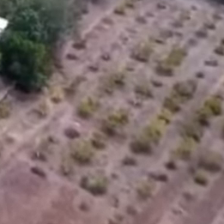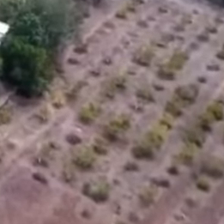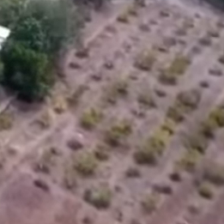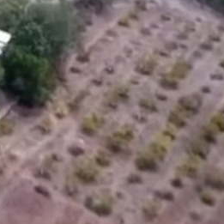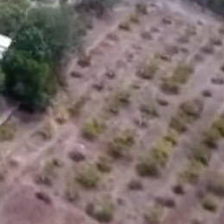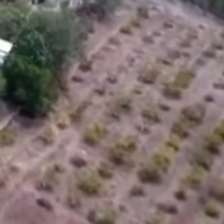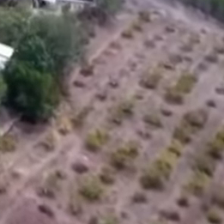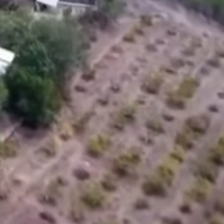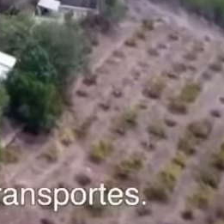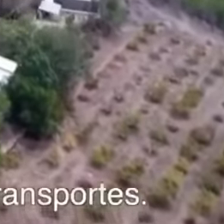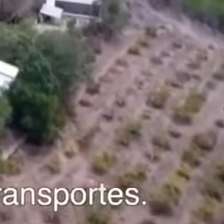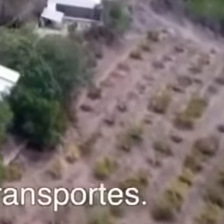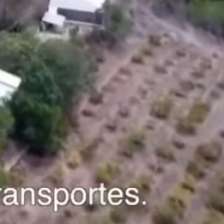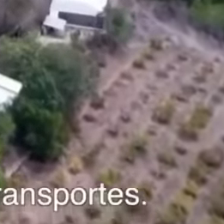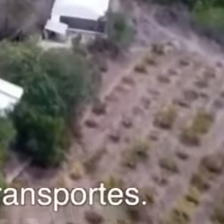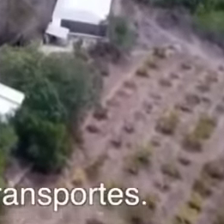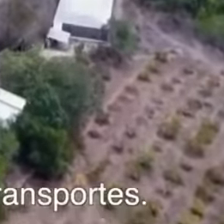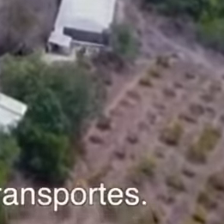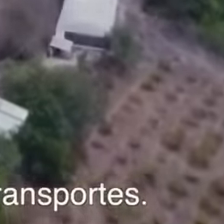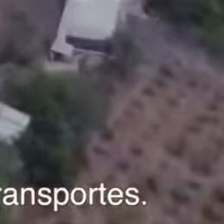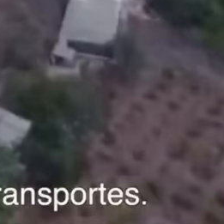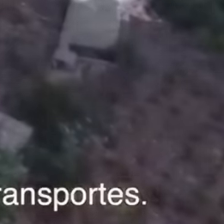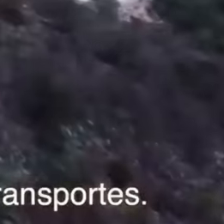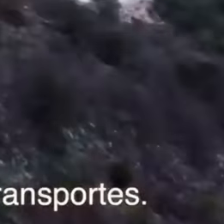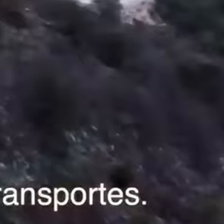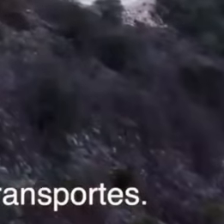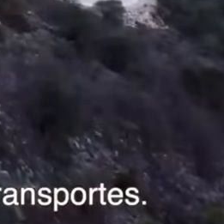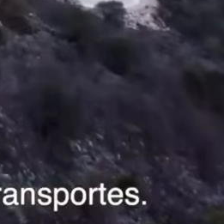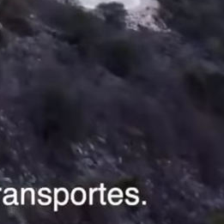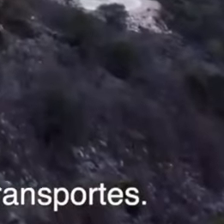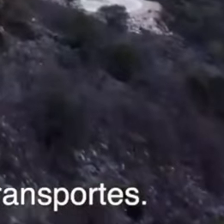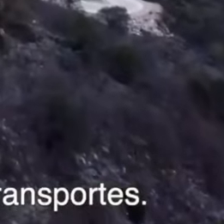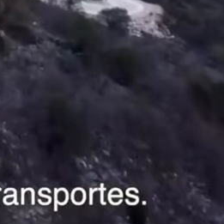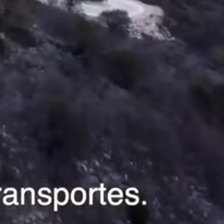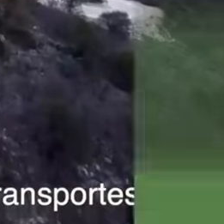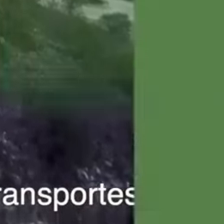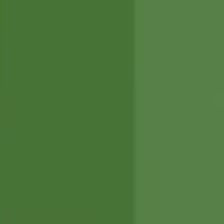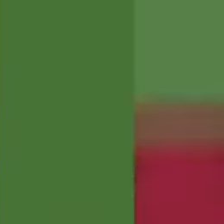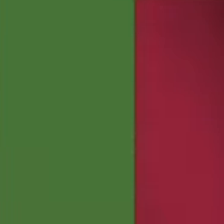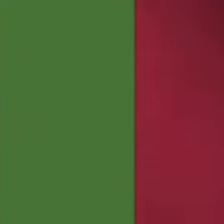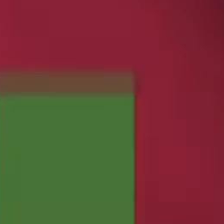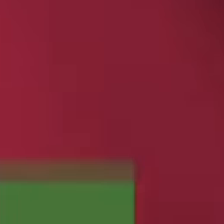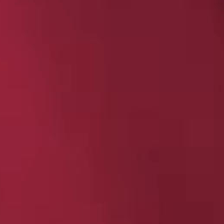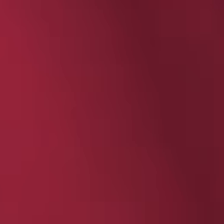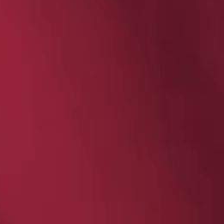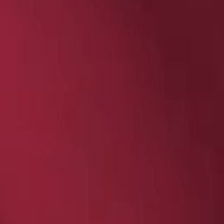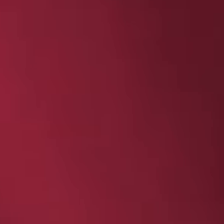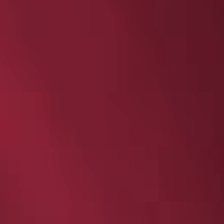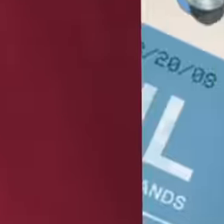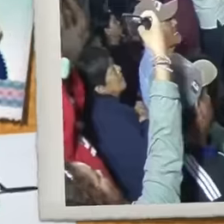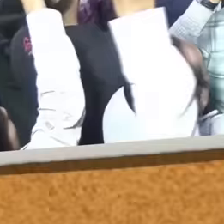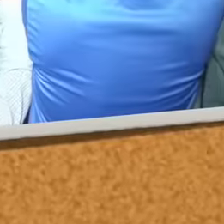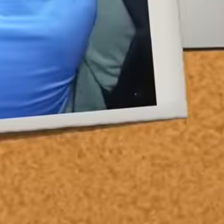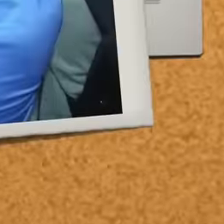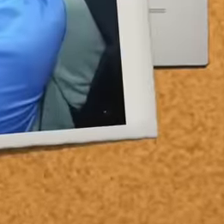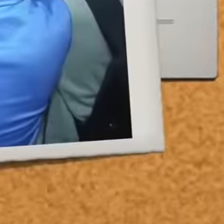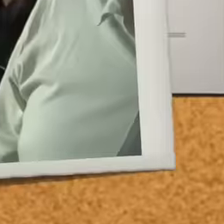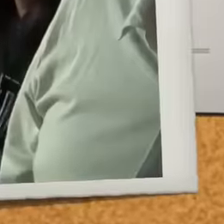a nadie afuera. Secretaría de Infraestructura, Comunicaciones y Transportes. Gobierno de México.